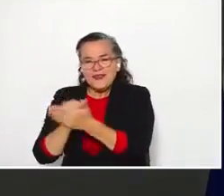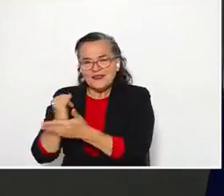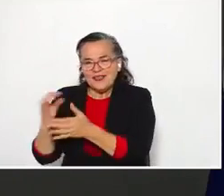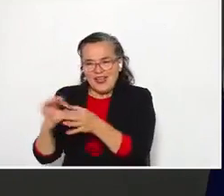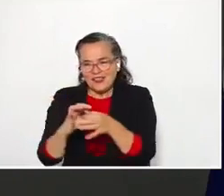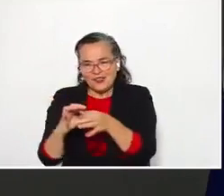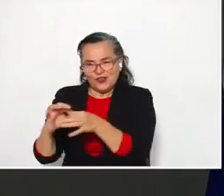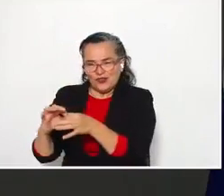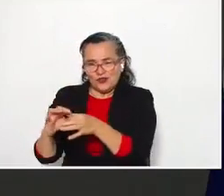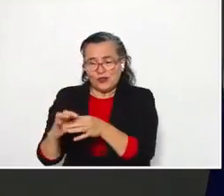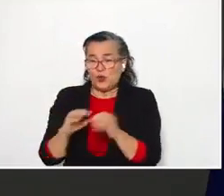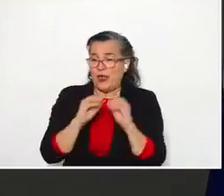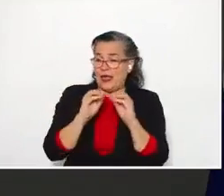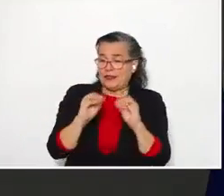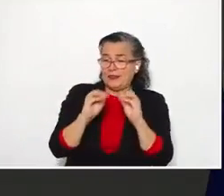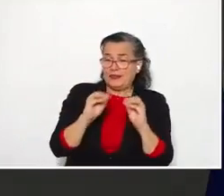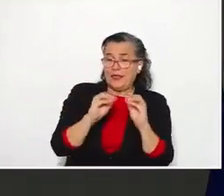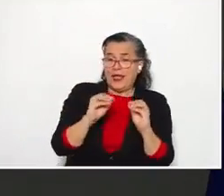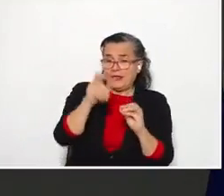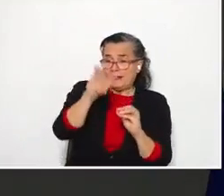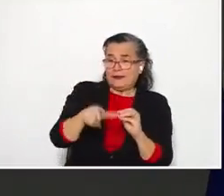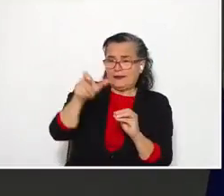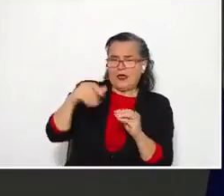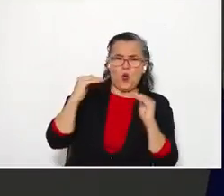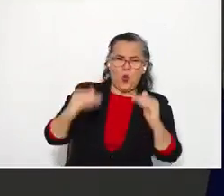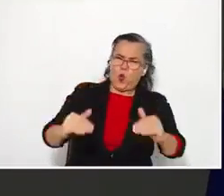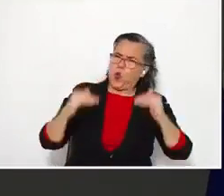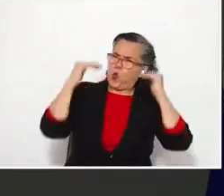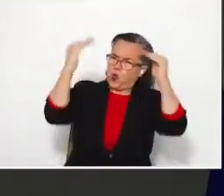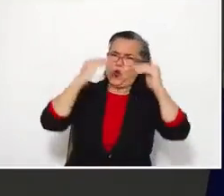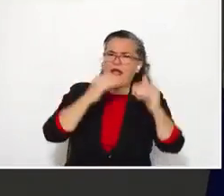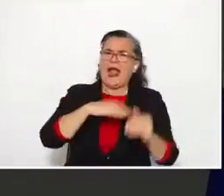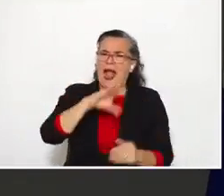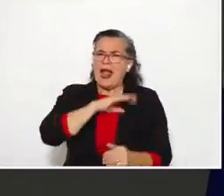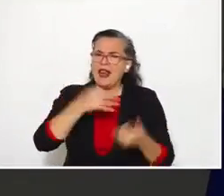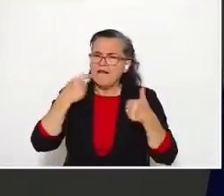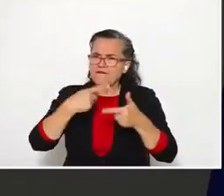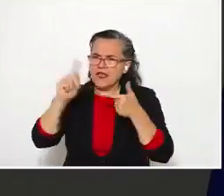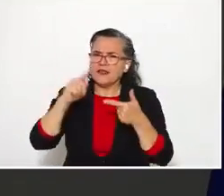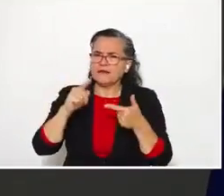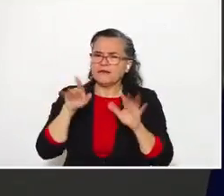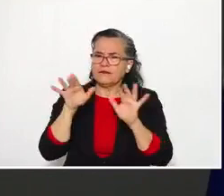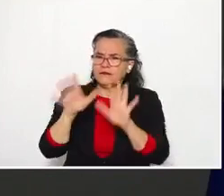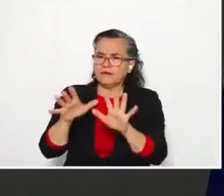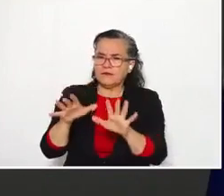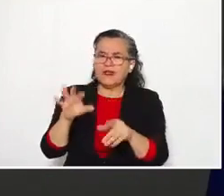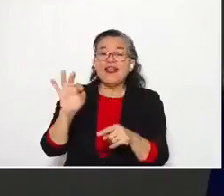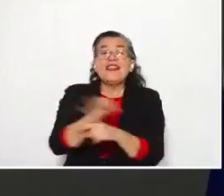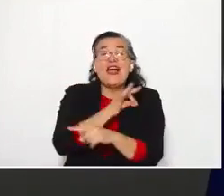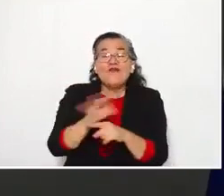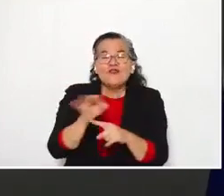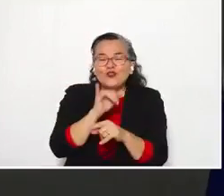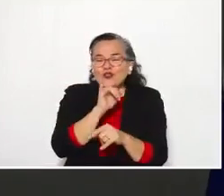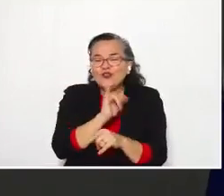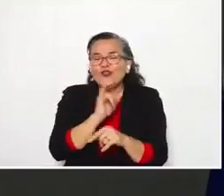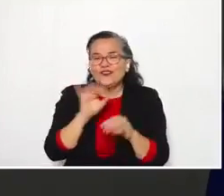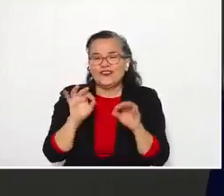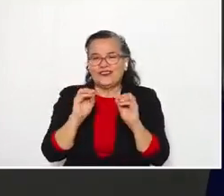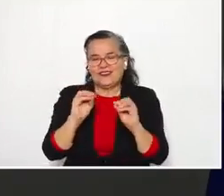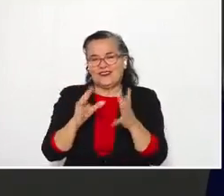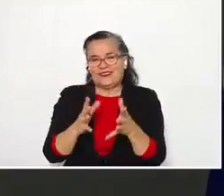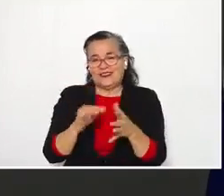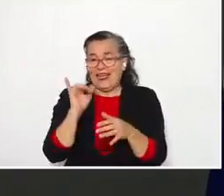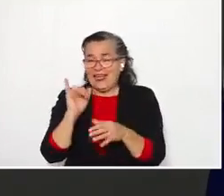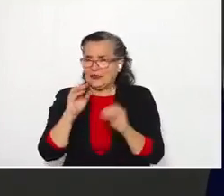La de enseñanza y formación de personal altamente calificado en la función de docencia.